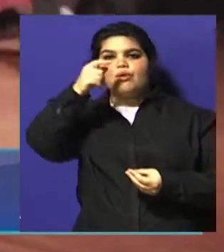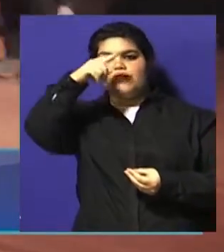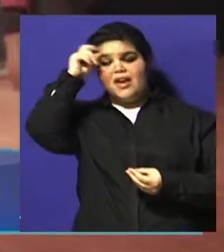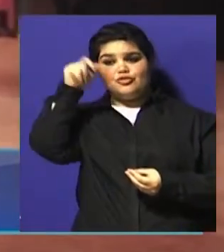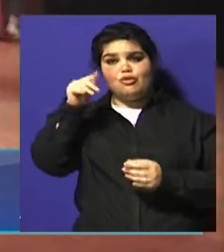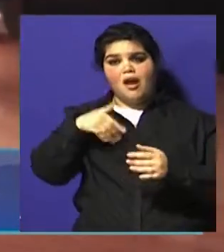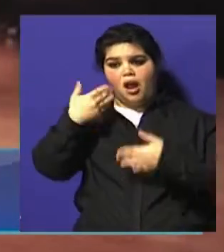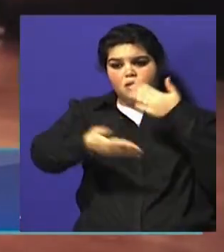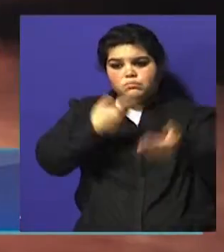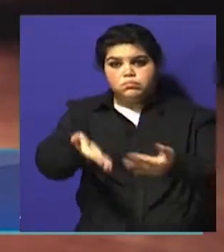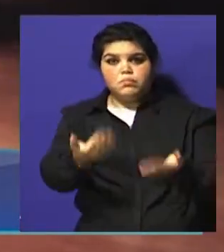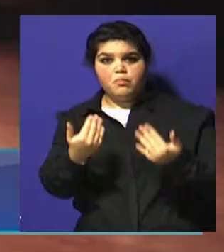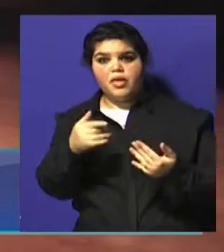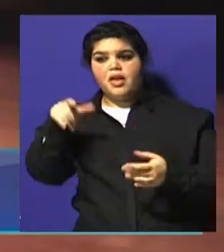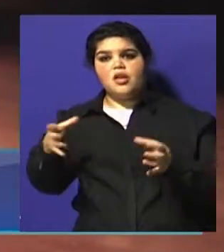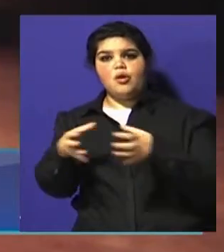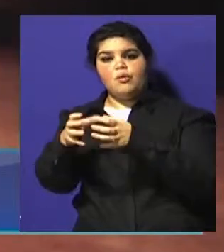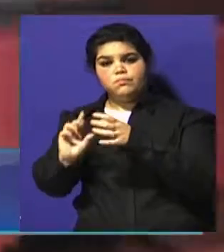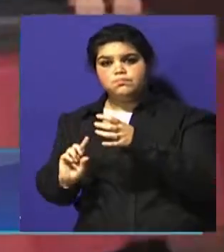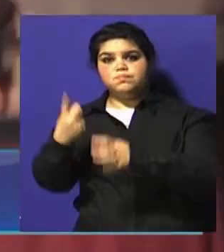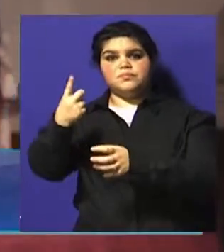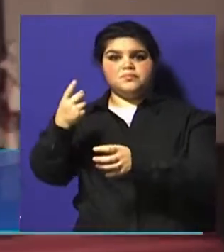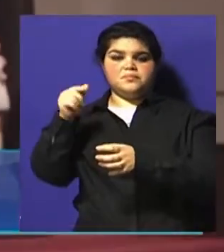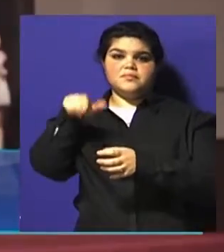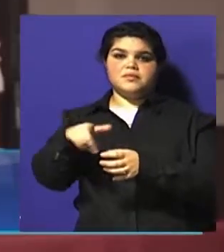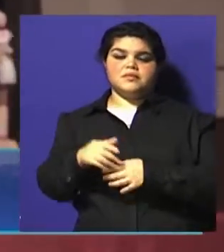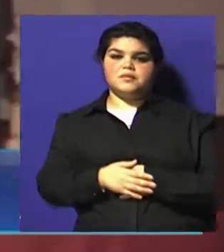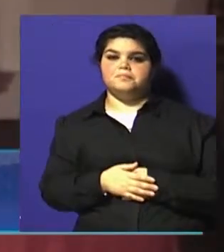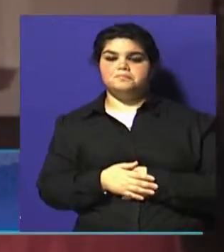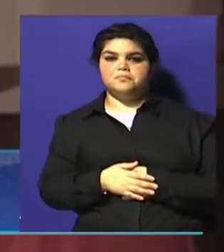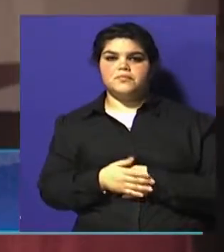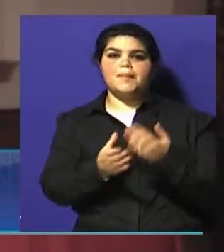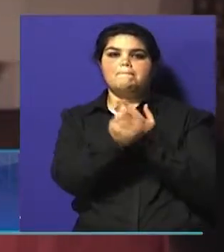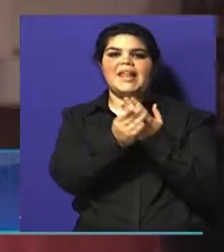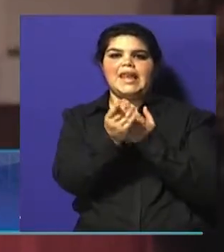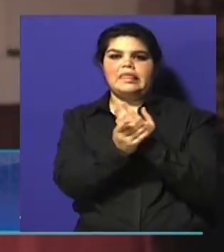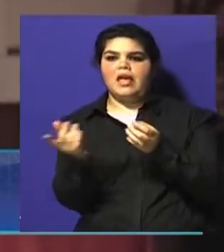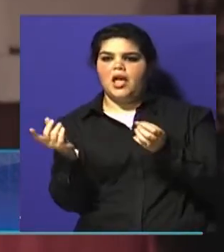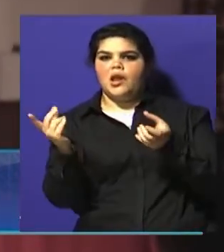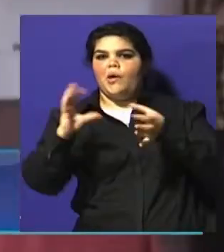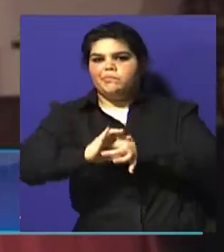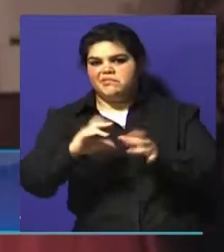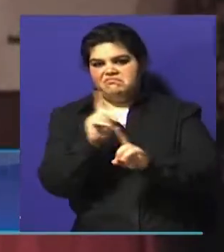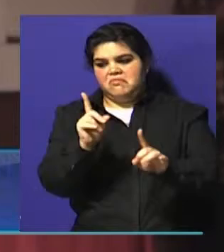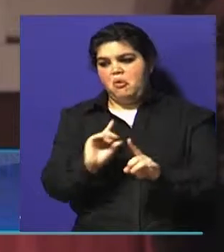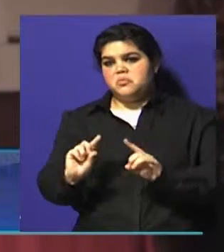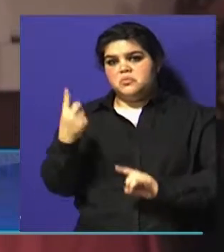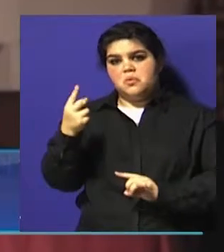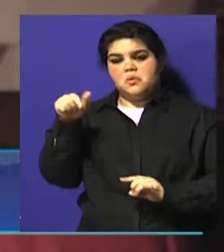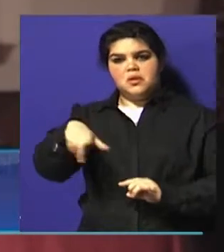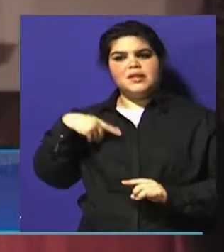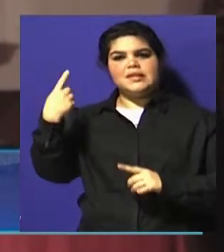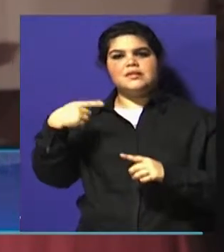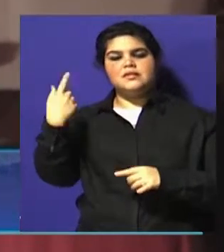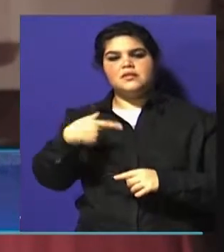un ente autárquico, es decir, es que no depende de ningún ministerio directamente, y se ha manejado siempre desde una manera